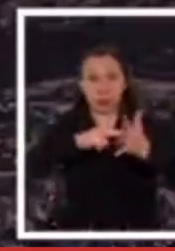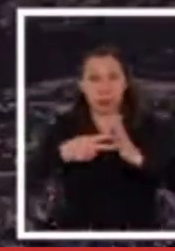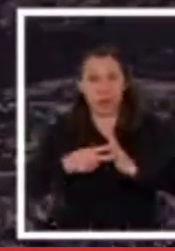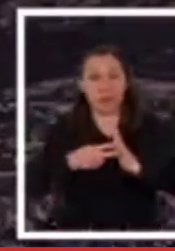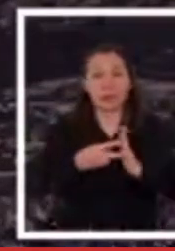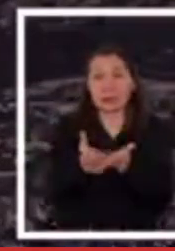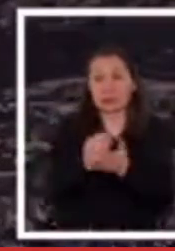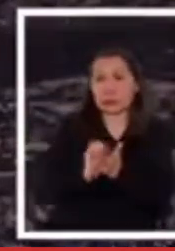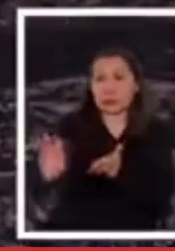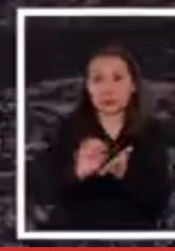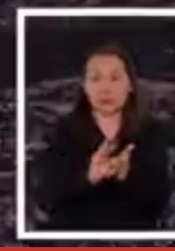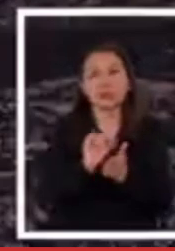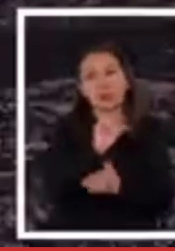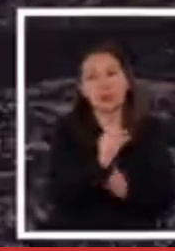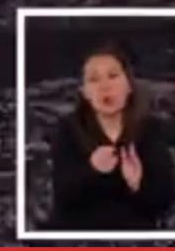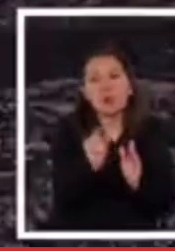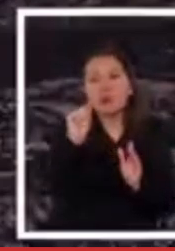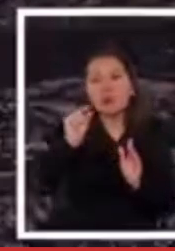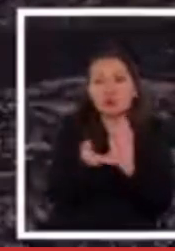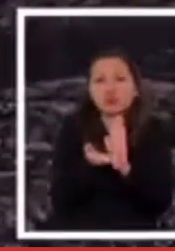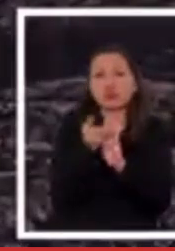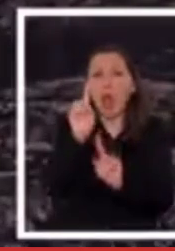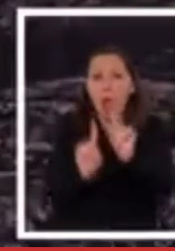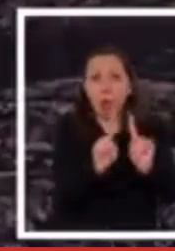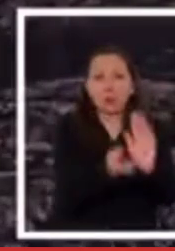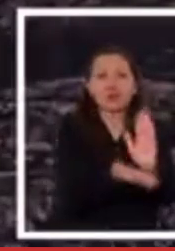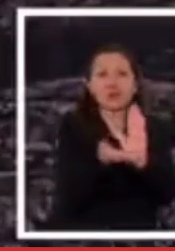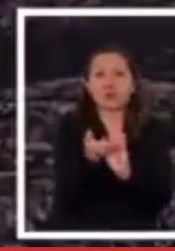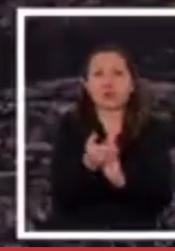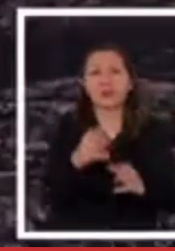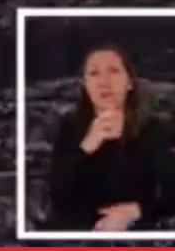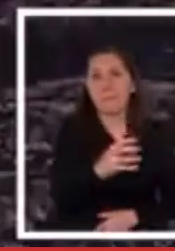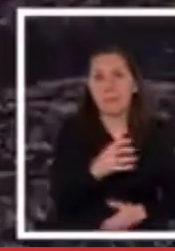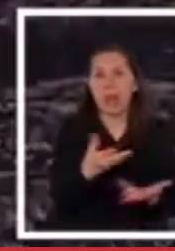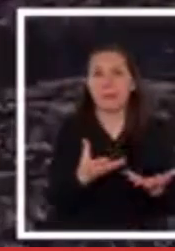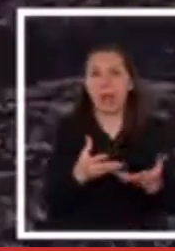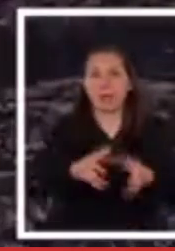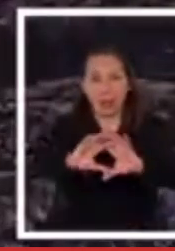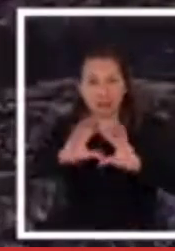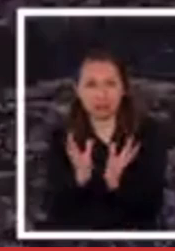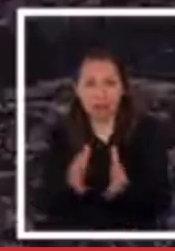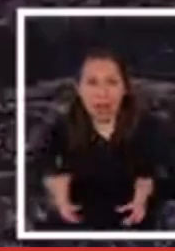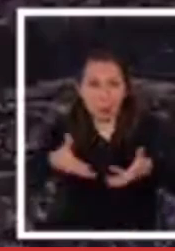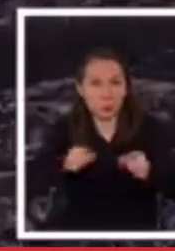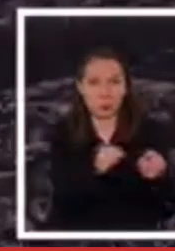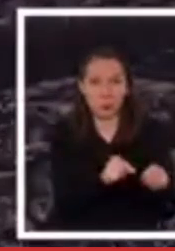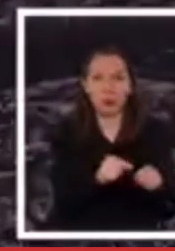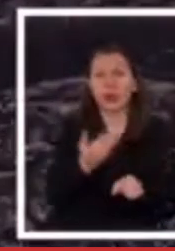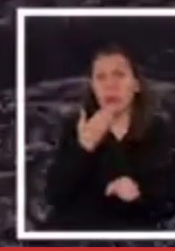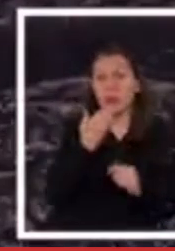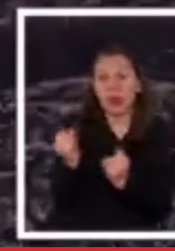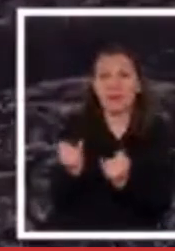de lo hubo alza de ciertos productos como papa como lechuga y ya con datos